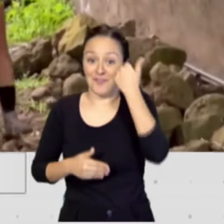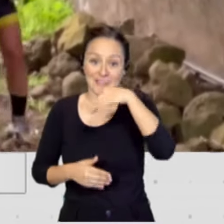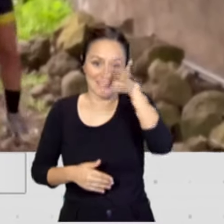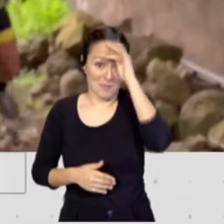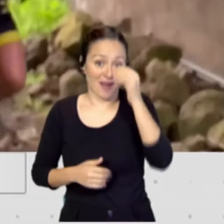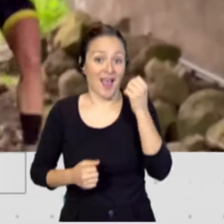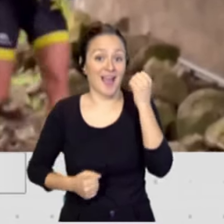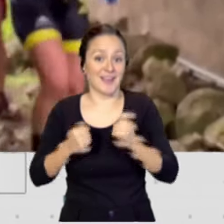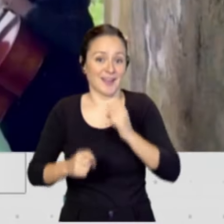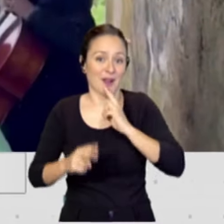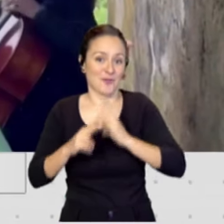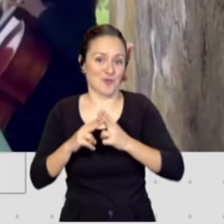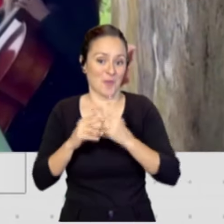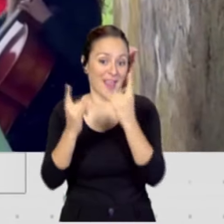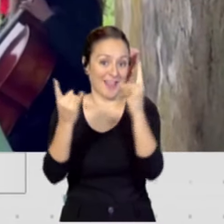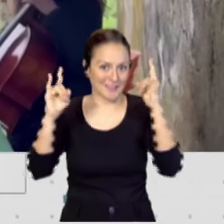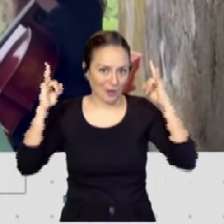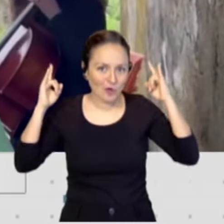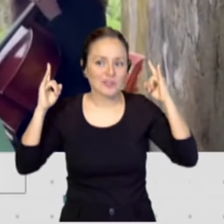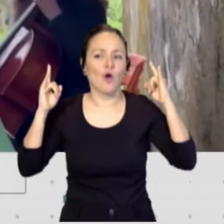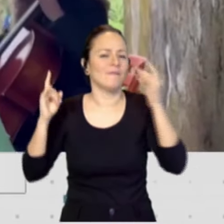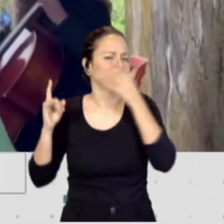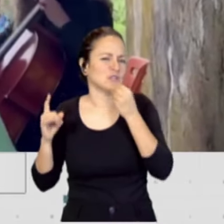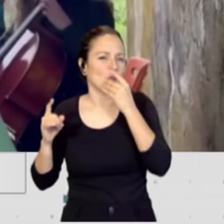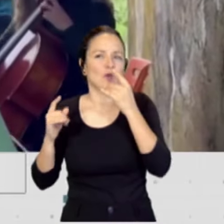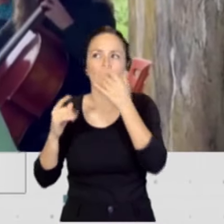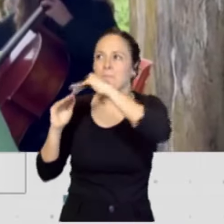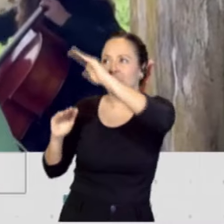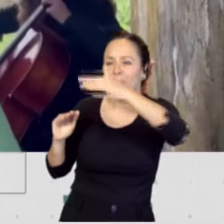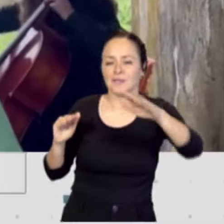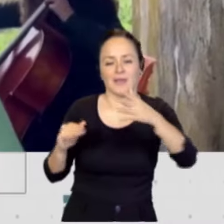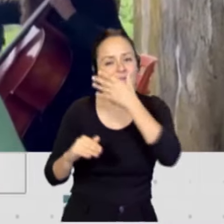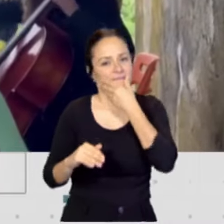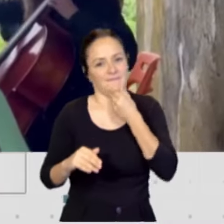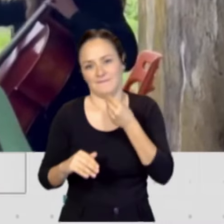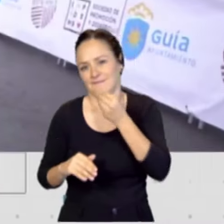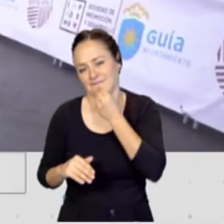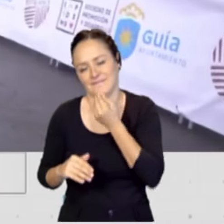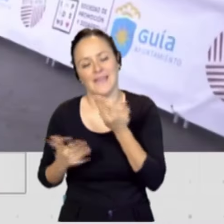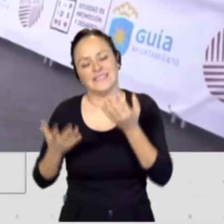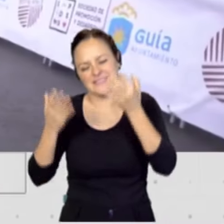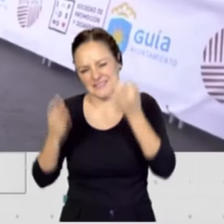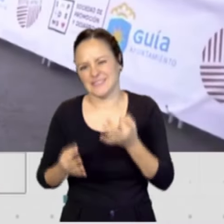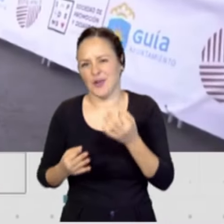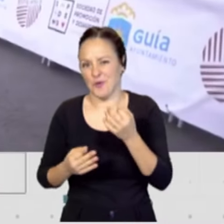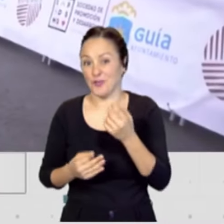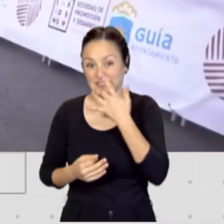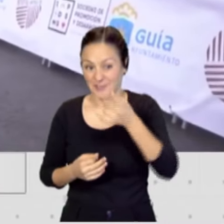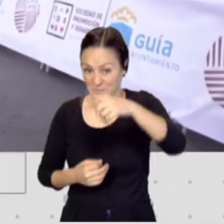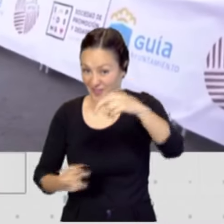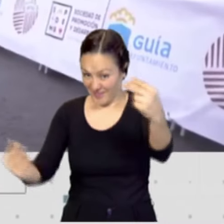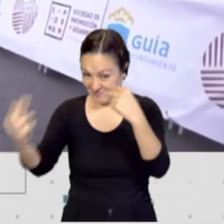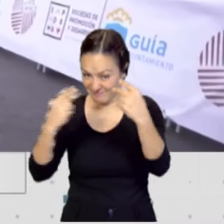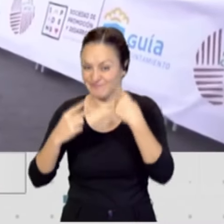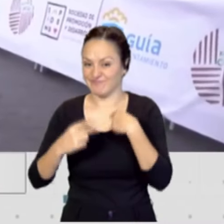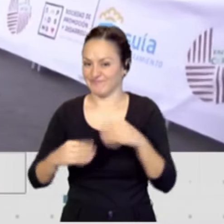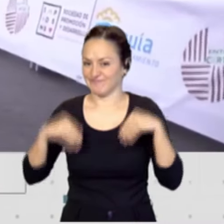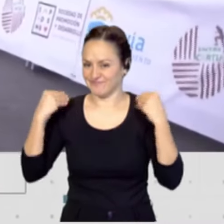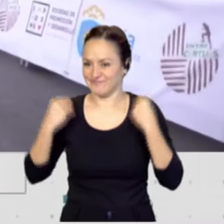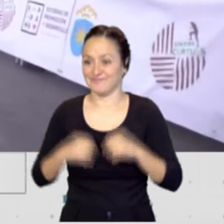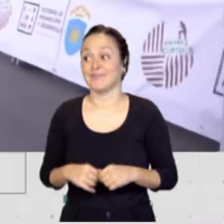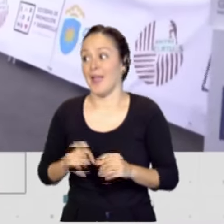a ser preciosa porque están con unos paisajes singulares unos paisajes preciosos en estos momentos y seguro que vale la pena disfrutarla este fin de semana qué mejor